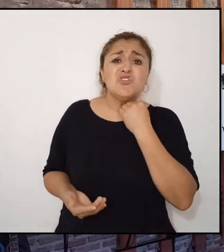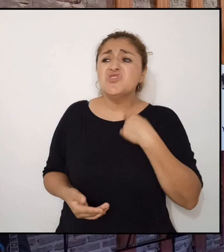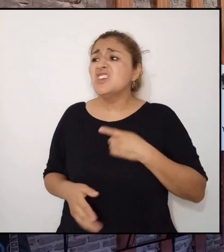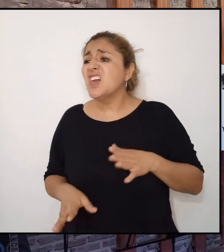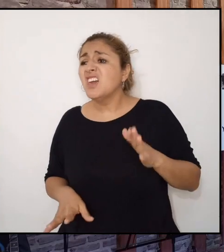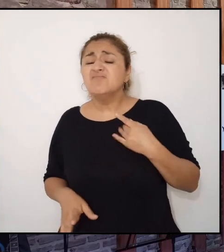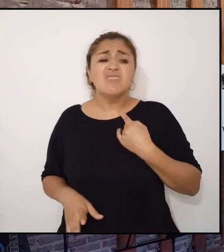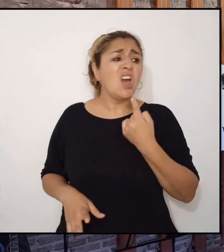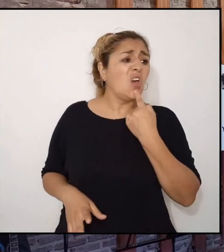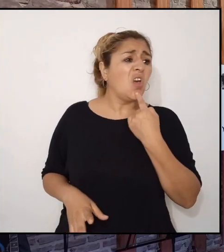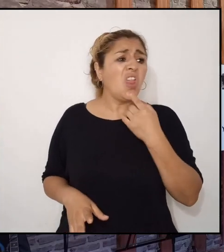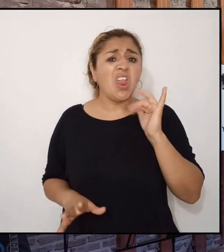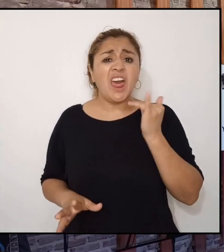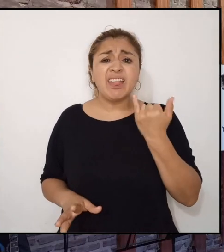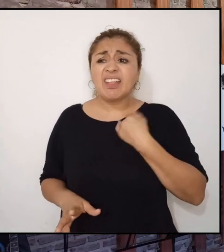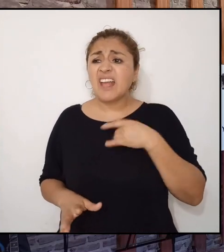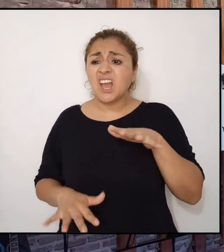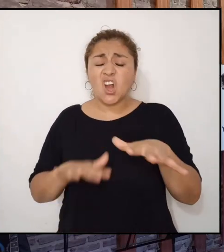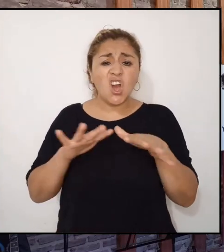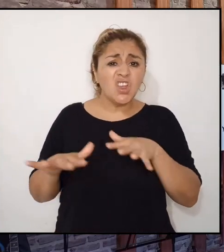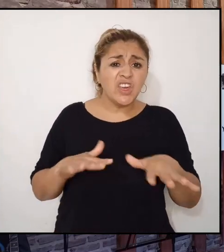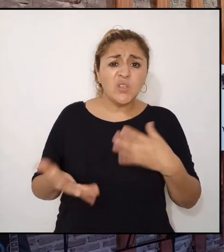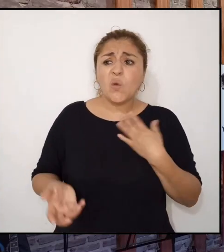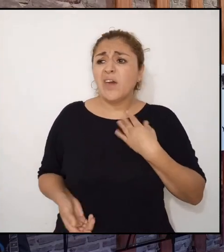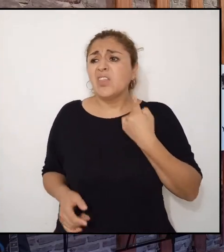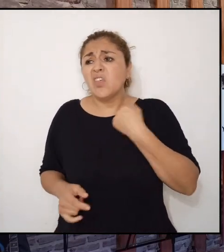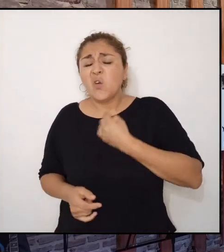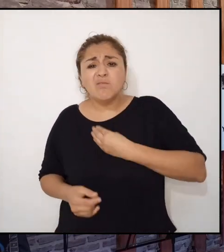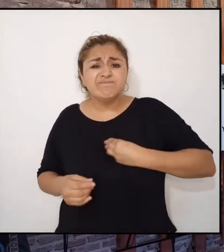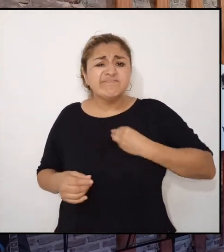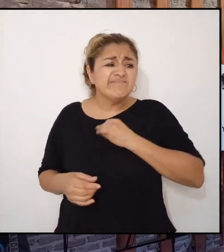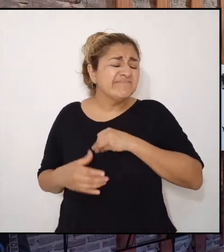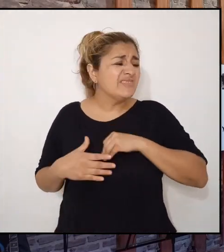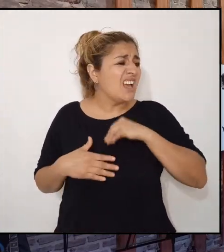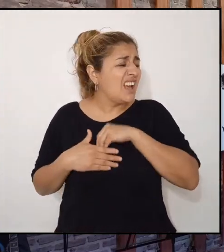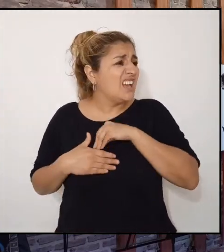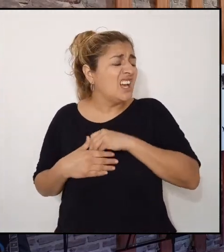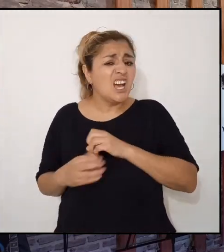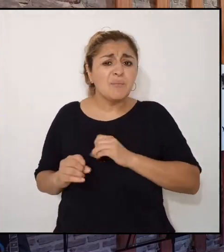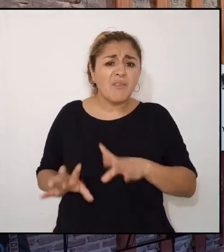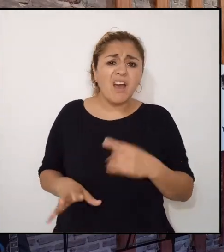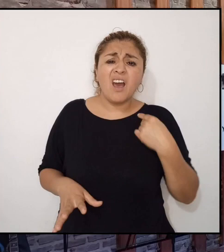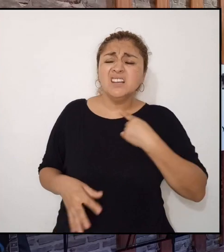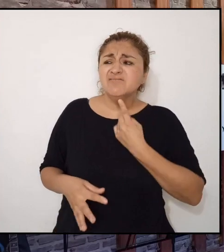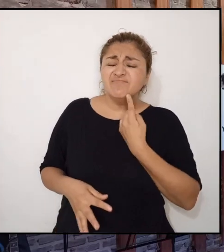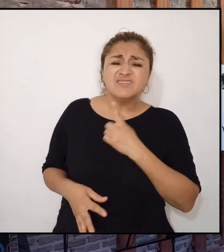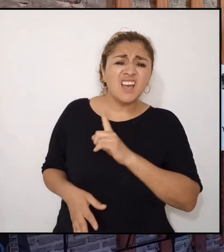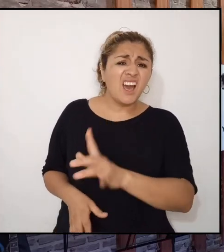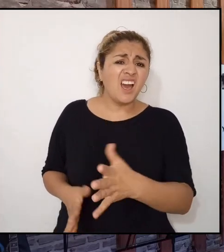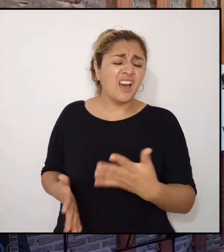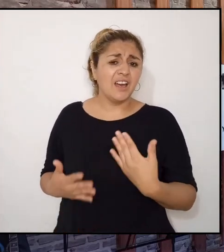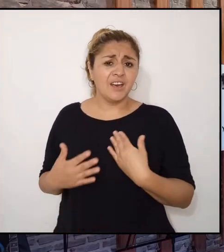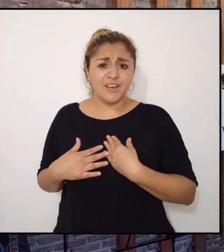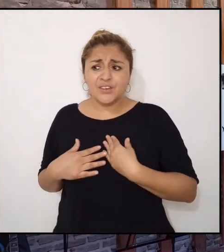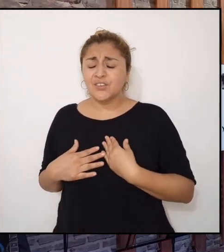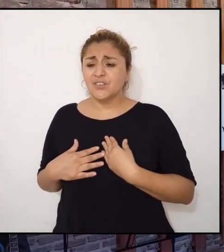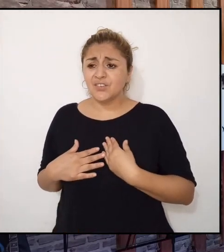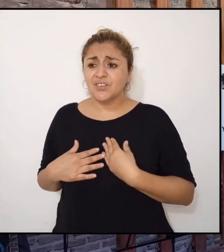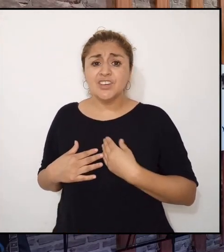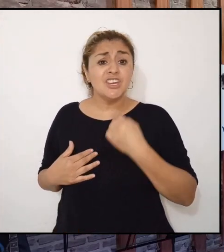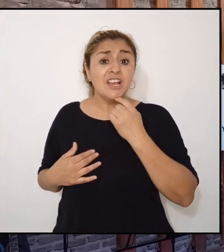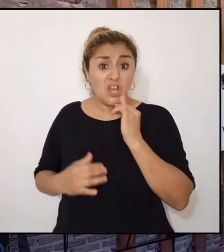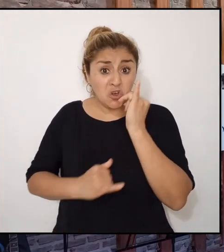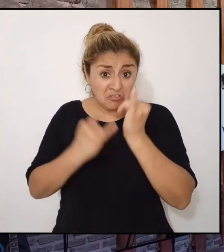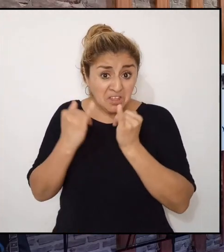qué Dios me estaba llamando al pastorado, ¿verdad? Y fue con eso, Dios me dijo unas palabras tan simples. Me dijo,